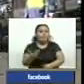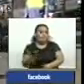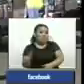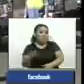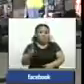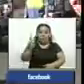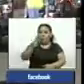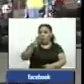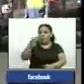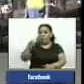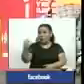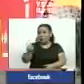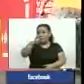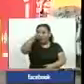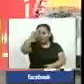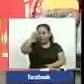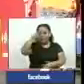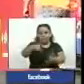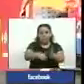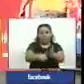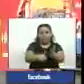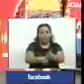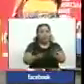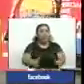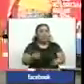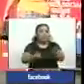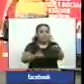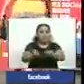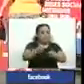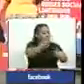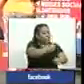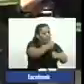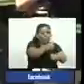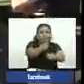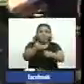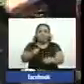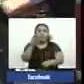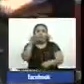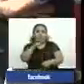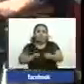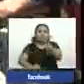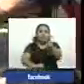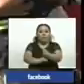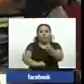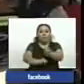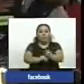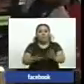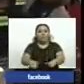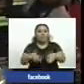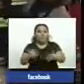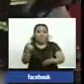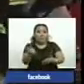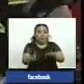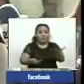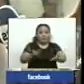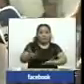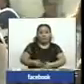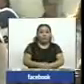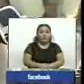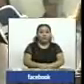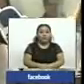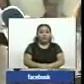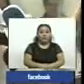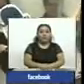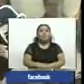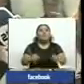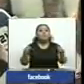empleados municipales trabajarán en la recolección de desechos en la zona, quienes serán apoyados por los mismos vendedores. A